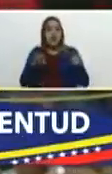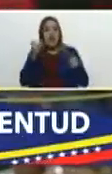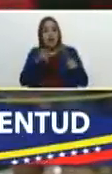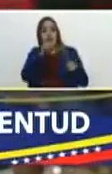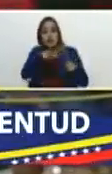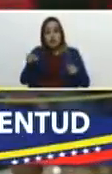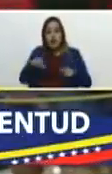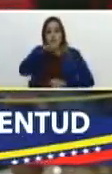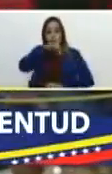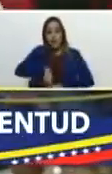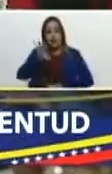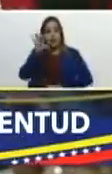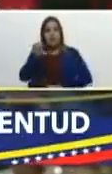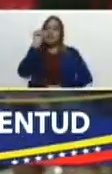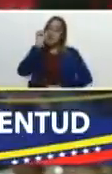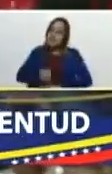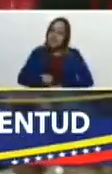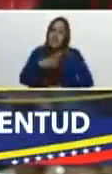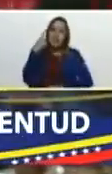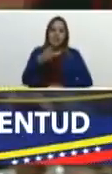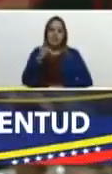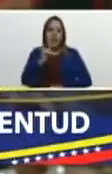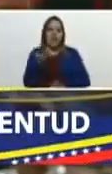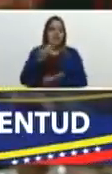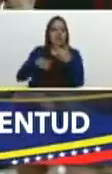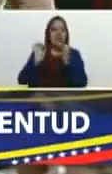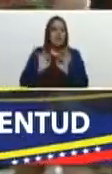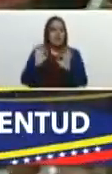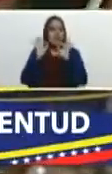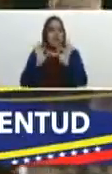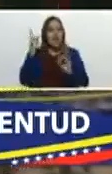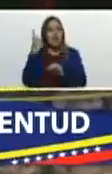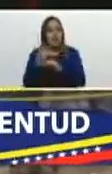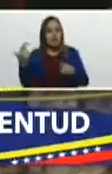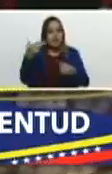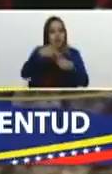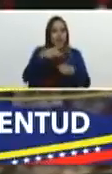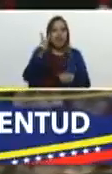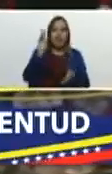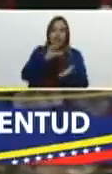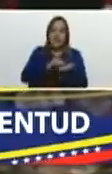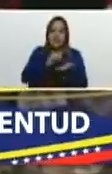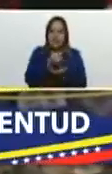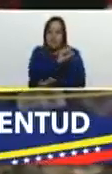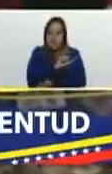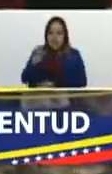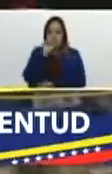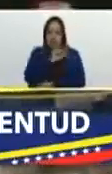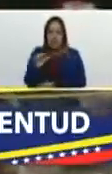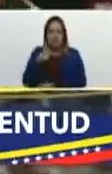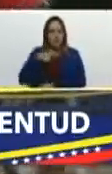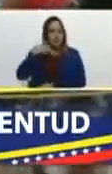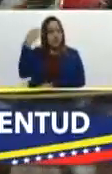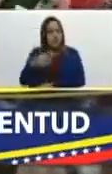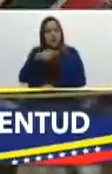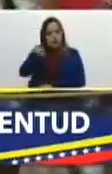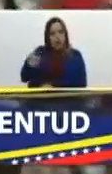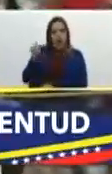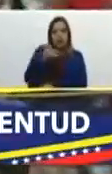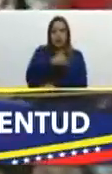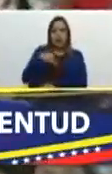patriotas transportistas que sí, pero ellos tienen que tener un trato especial, deben recargarlo por lo menos 2 veces a la semana. Y estoy segura de que ellos van a